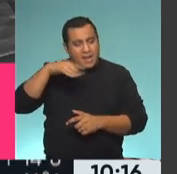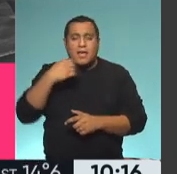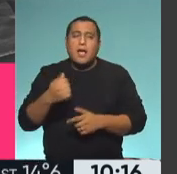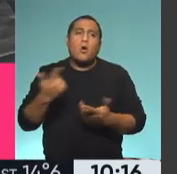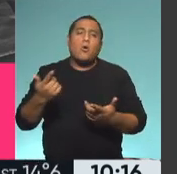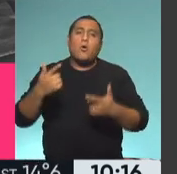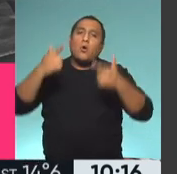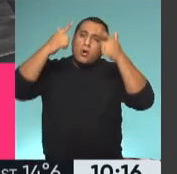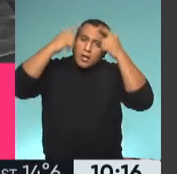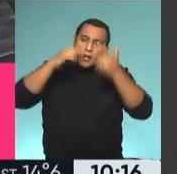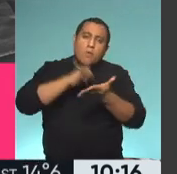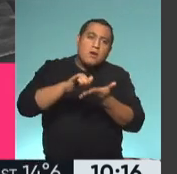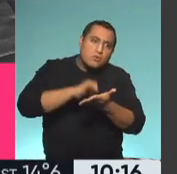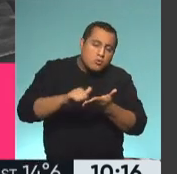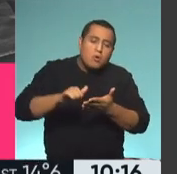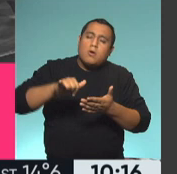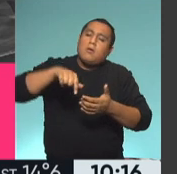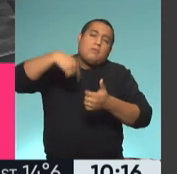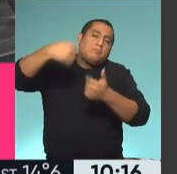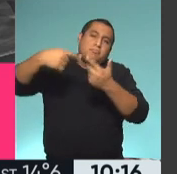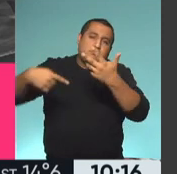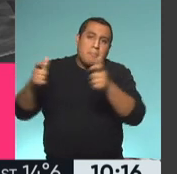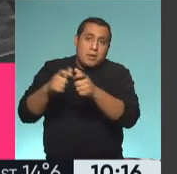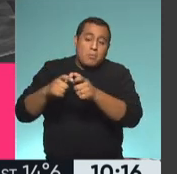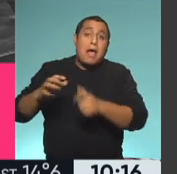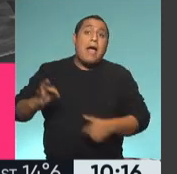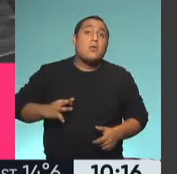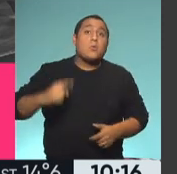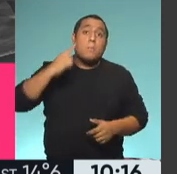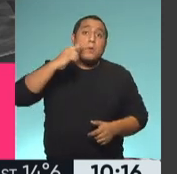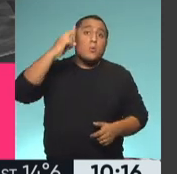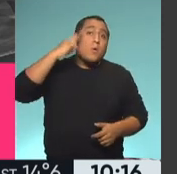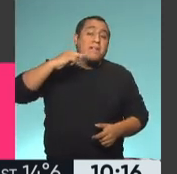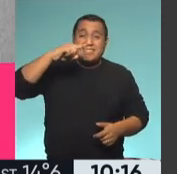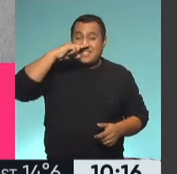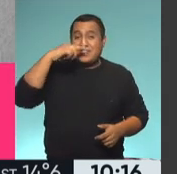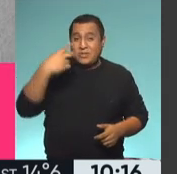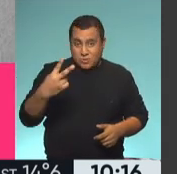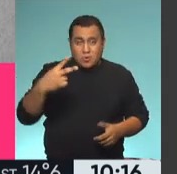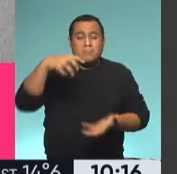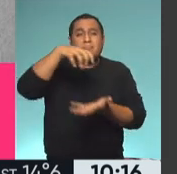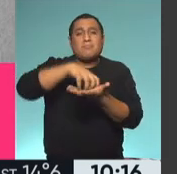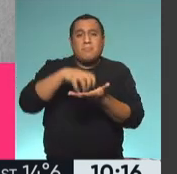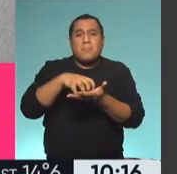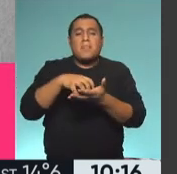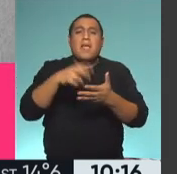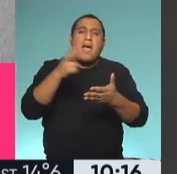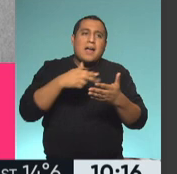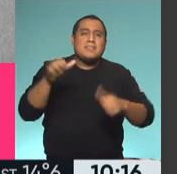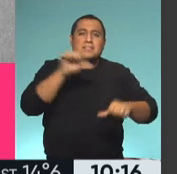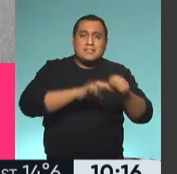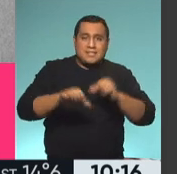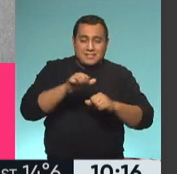La condesa de Hong Kong y en 1972 la Academia de Artes y Ciencias Cinematográficas de